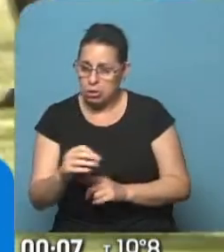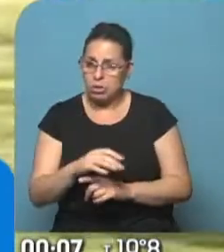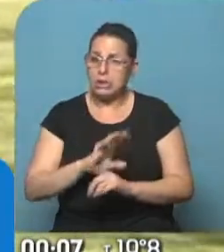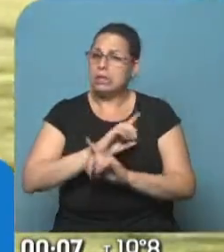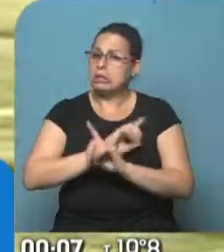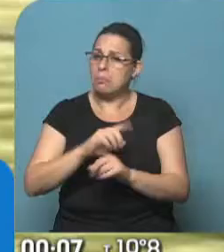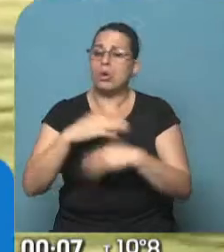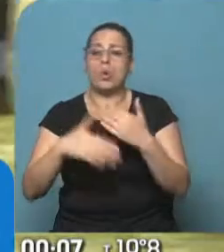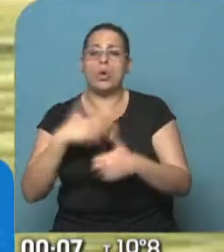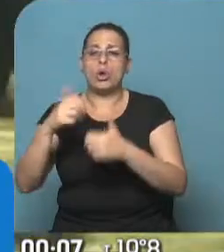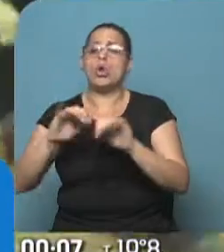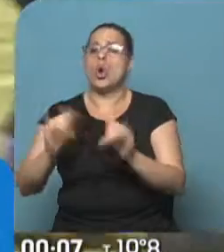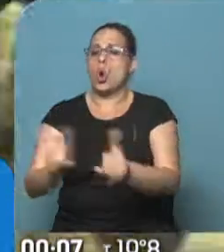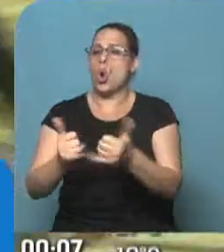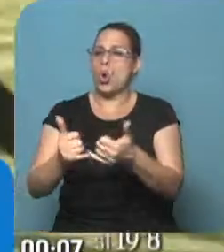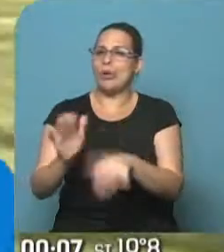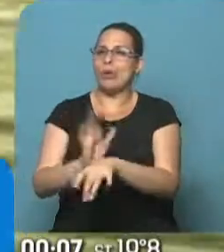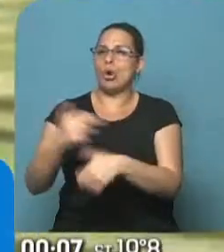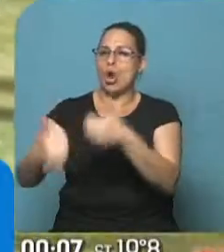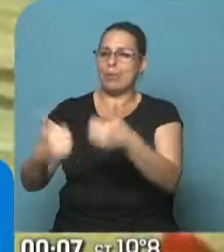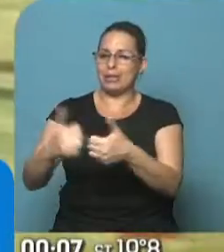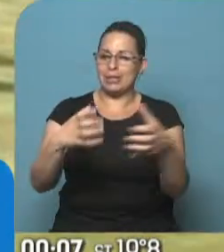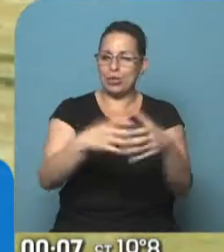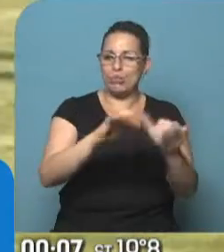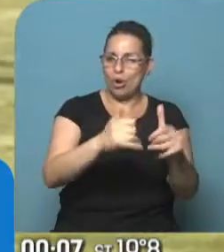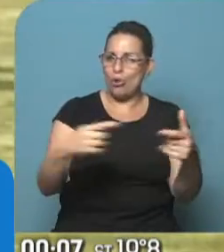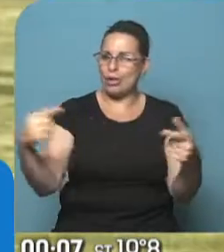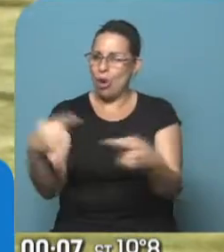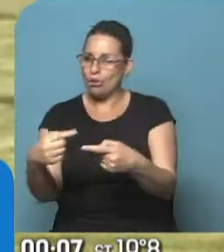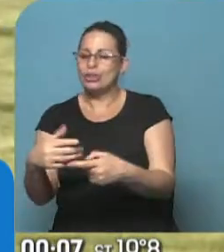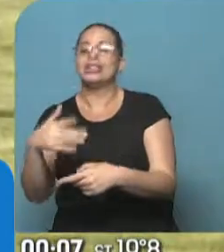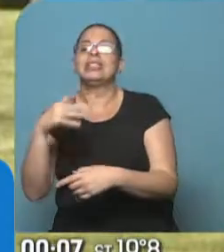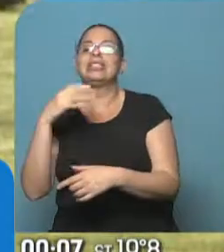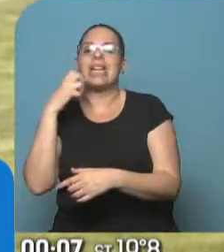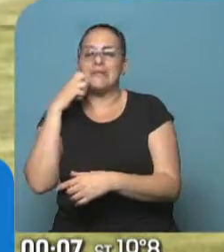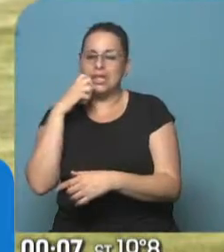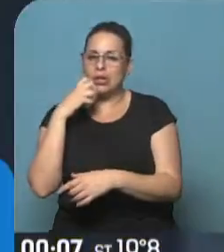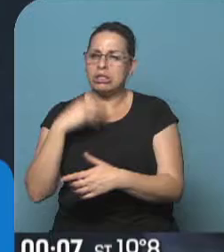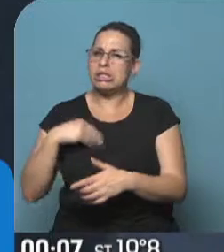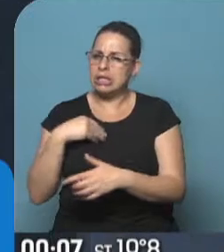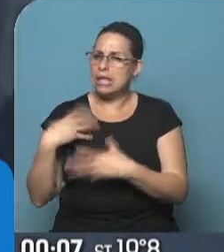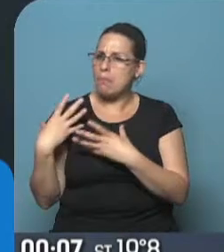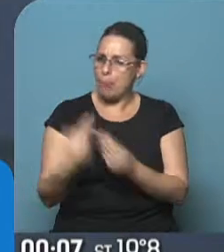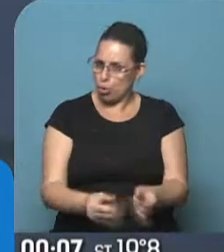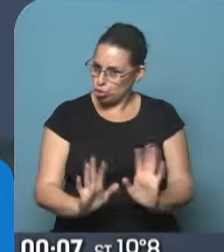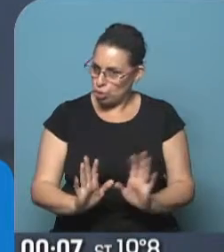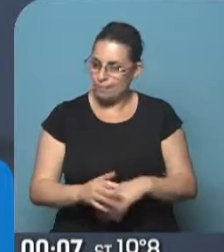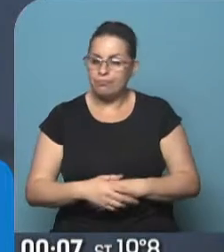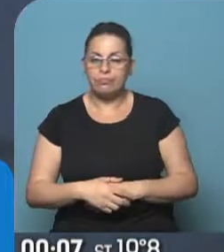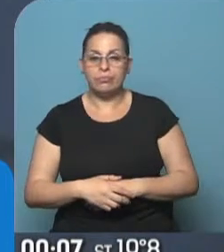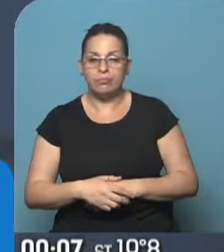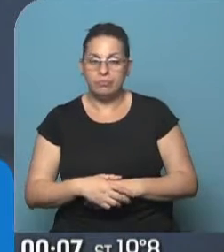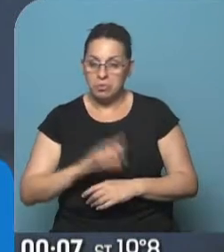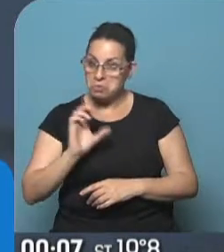jóvenes así compitiendo con los viejos. Al contrario, se sienten respaldados y eso es muy importante. Algo